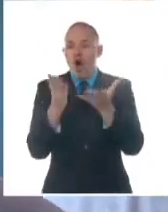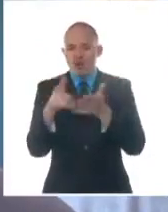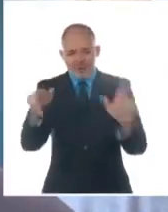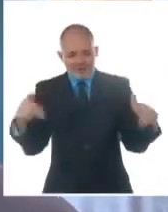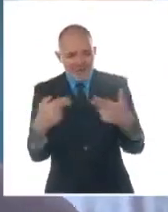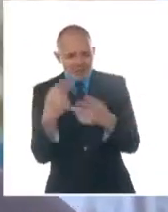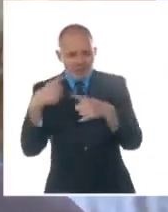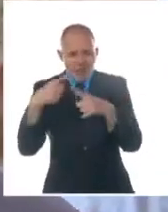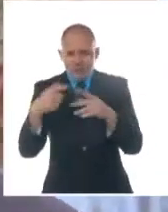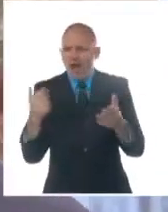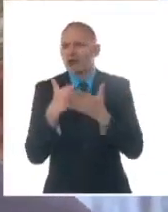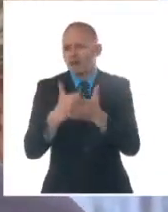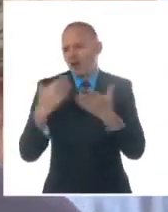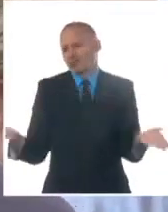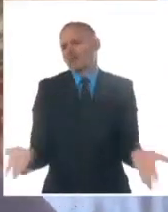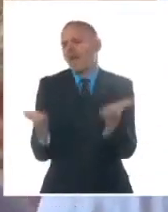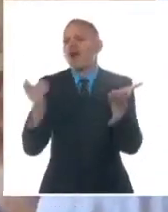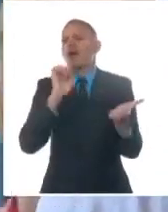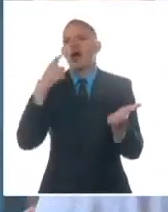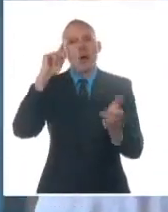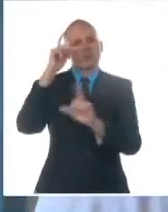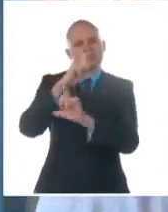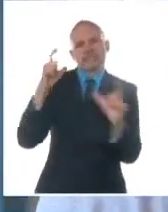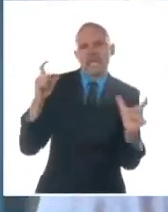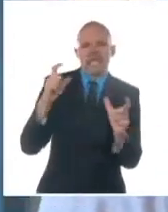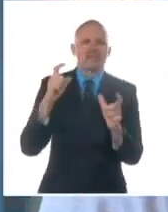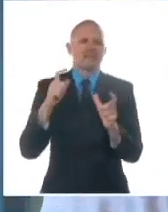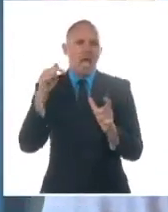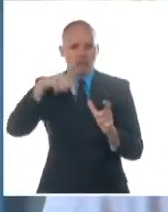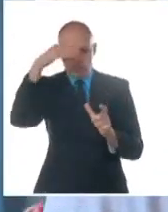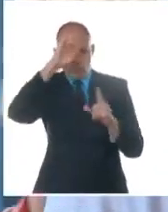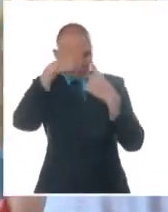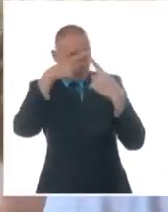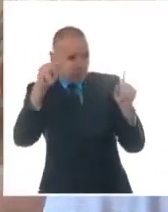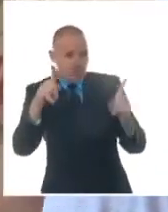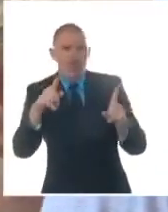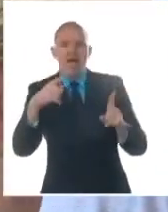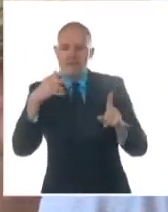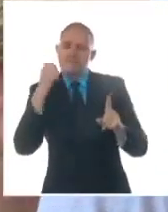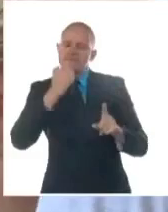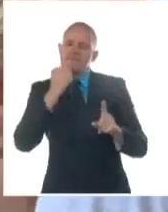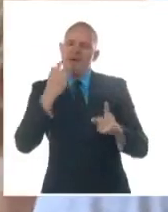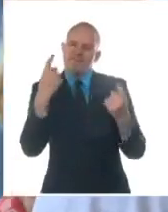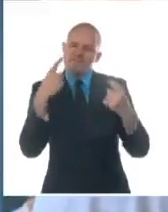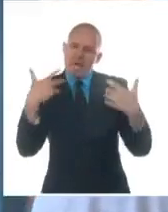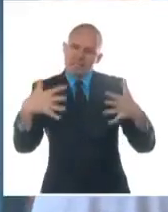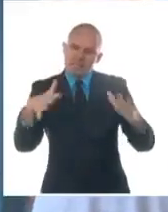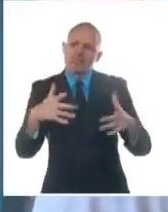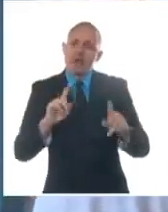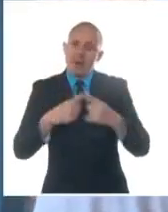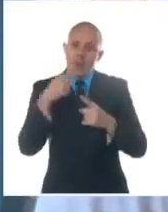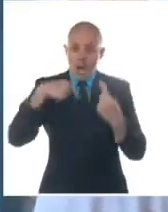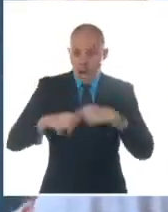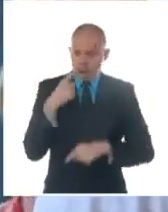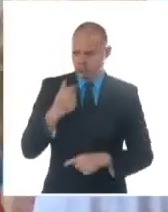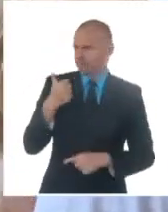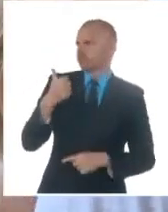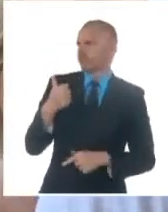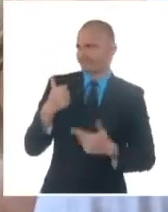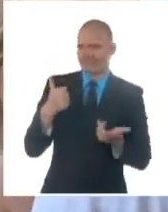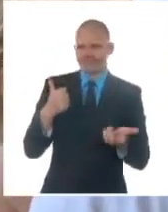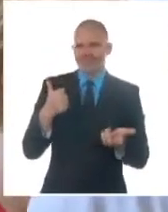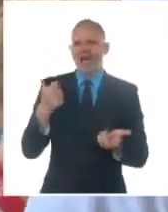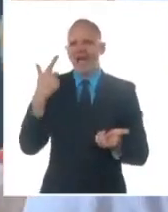país, nosotros no podemos dejarlo desaparecer para nada. Yo creo que esto es un buen incentivo para que en cada una